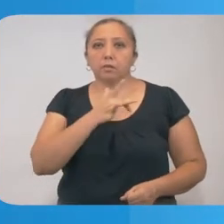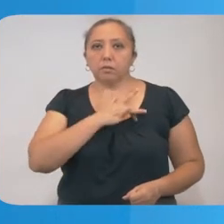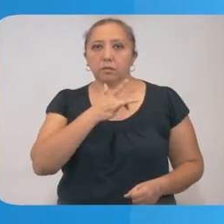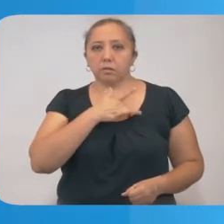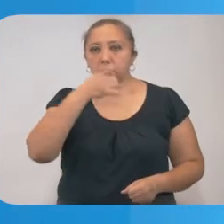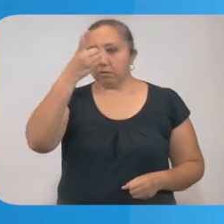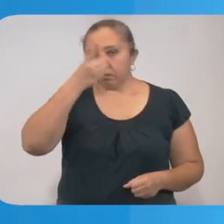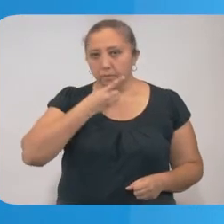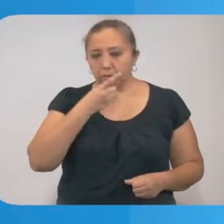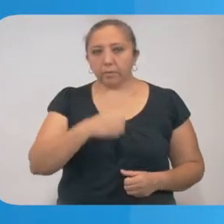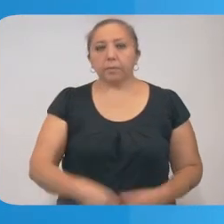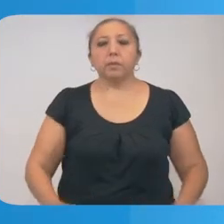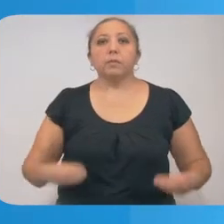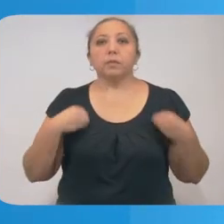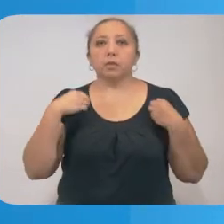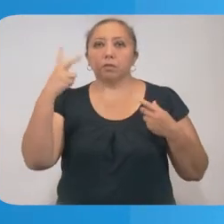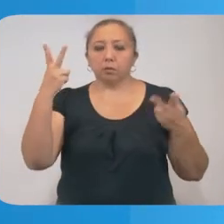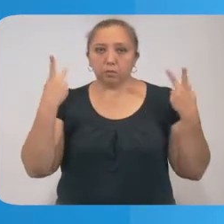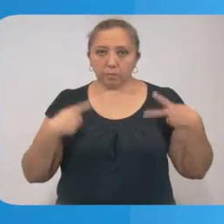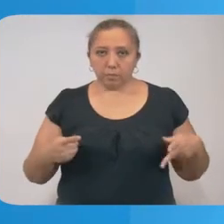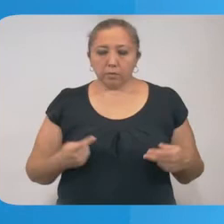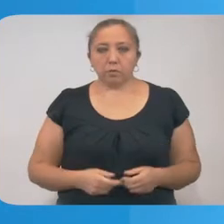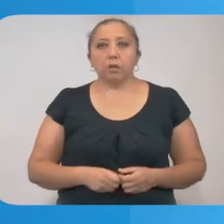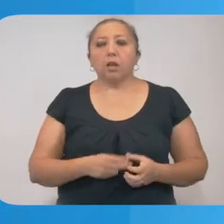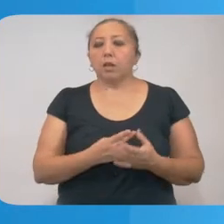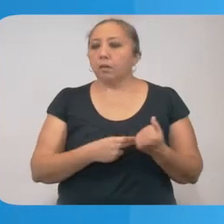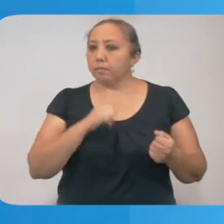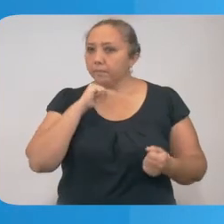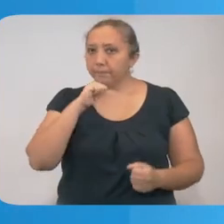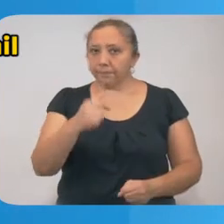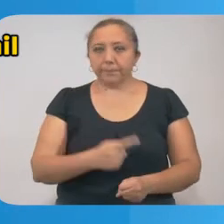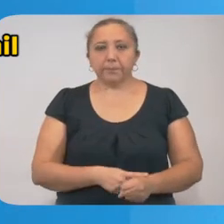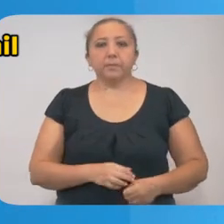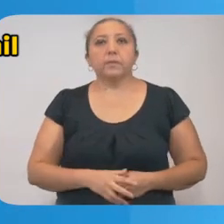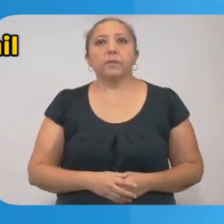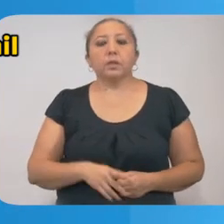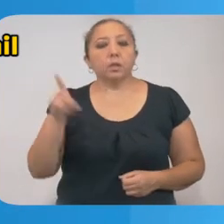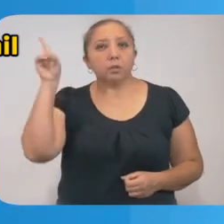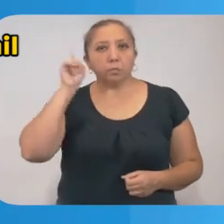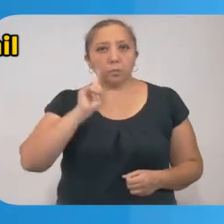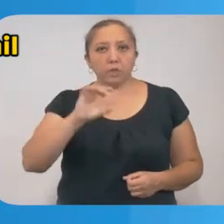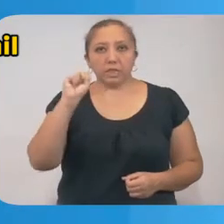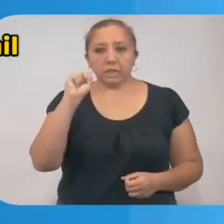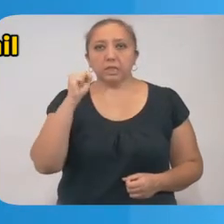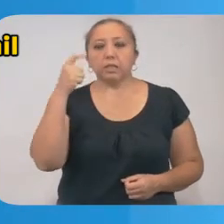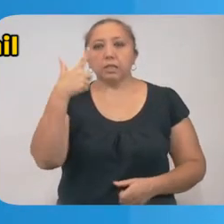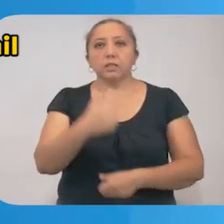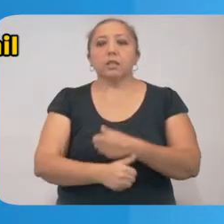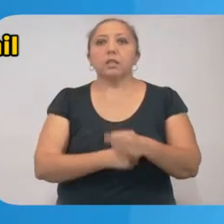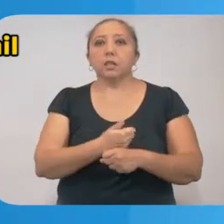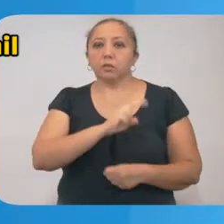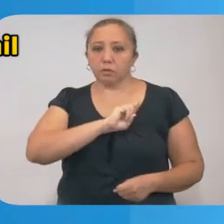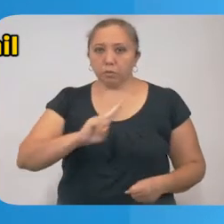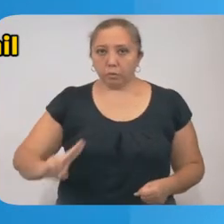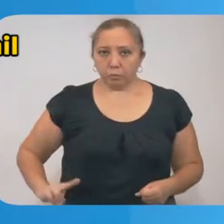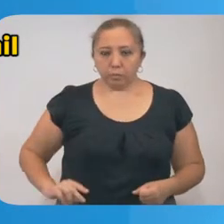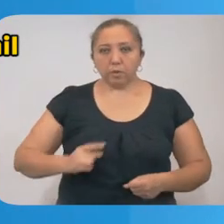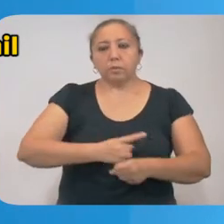y diabetes, vivía con 2 personas, ambas asintomáticas. Mujer de 67 años de Humán con